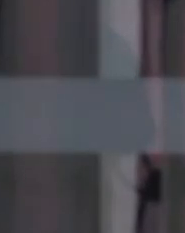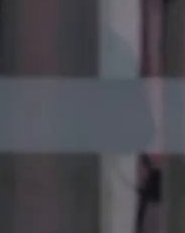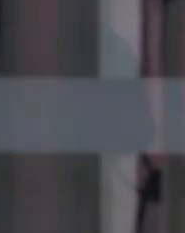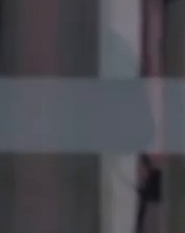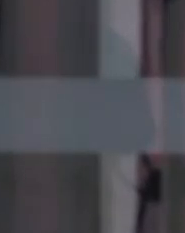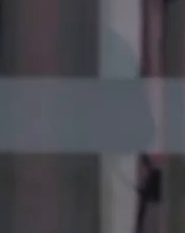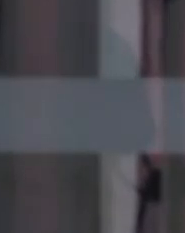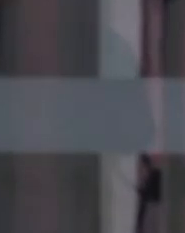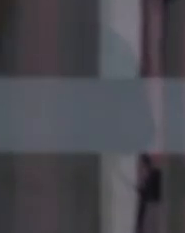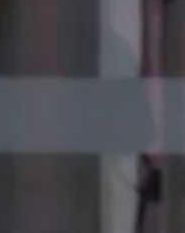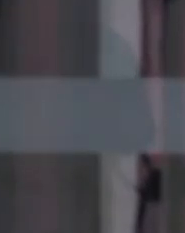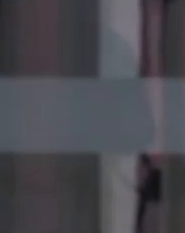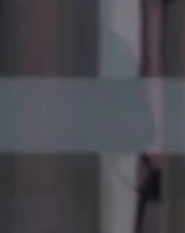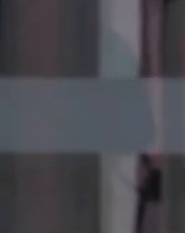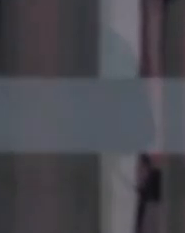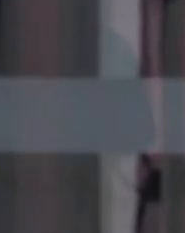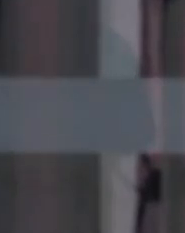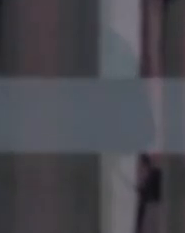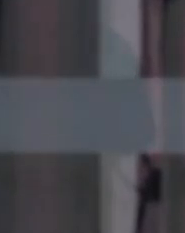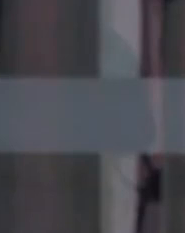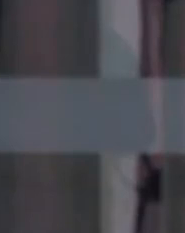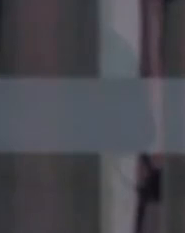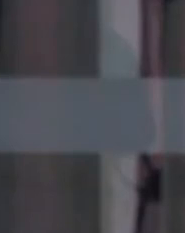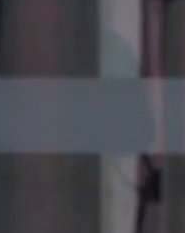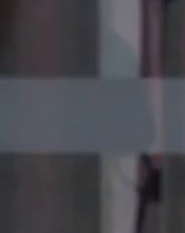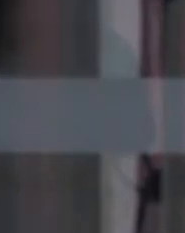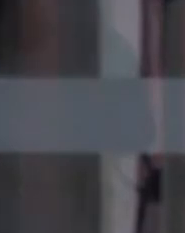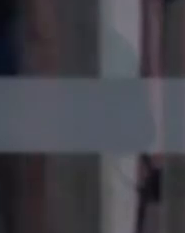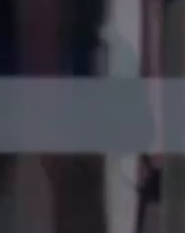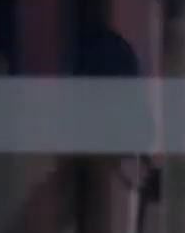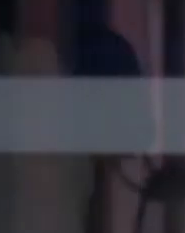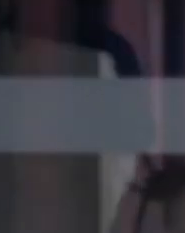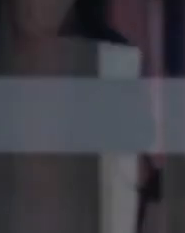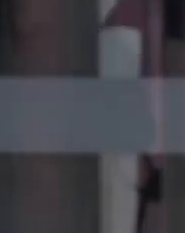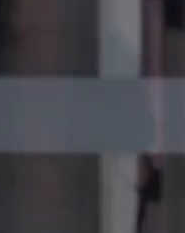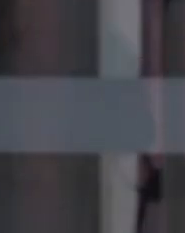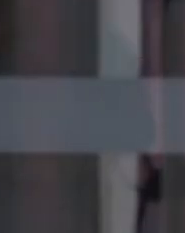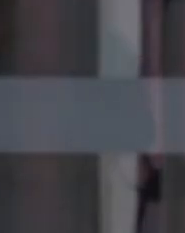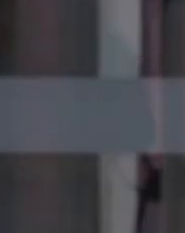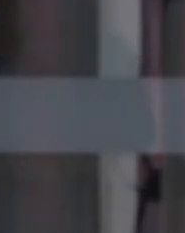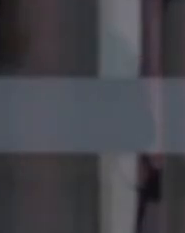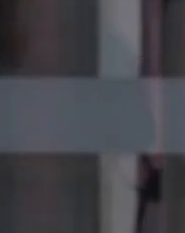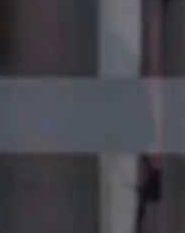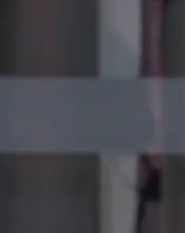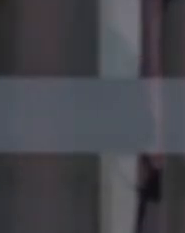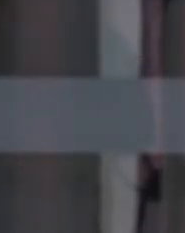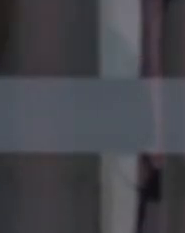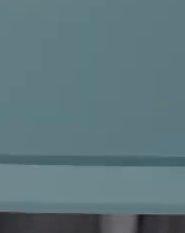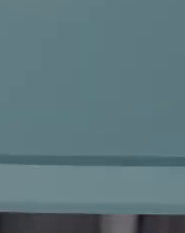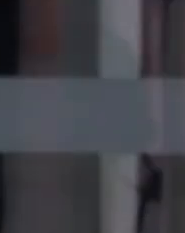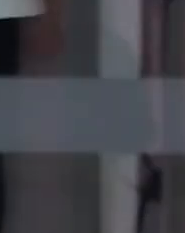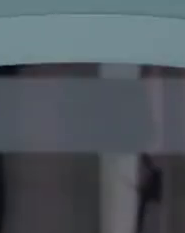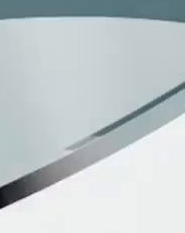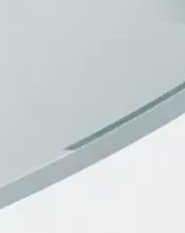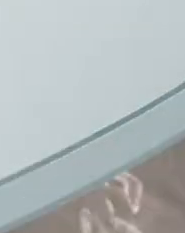docente, la deliberación jurisdiccional, la doctrina y la práctica.